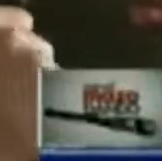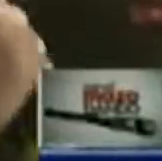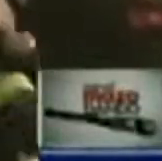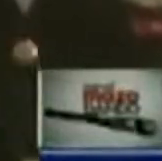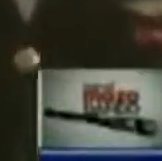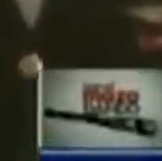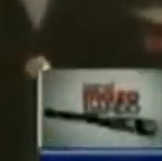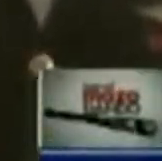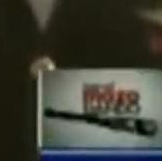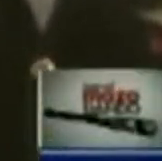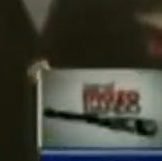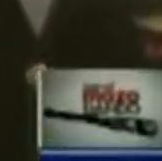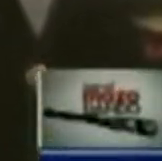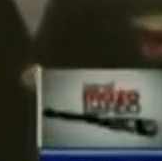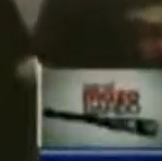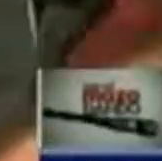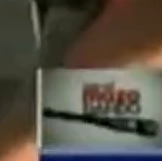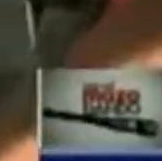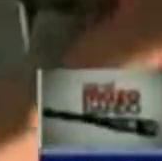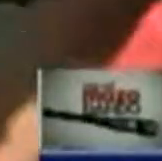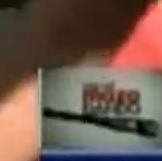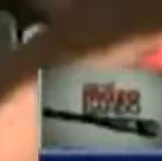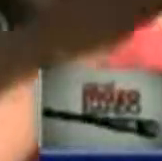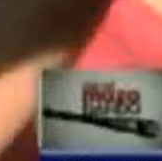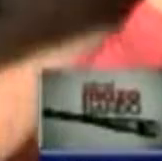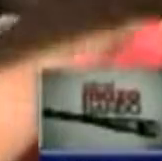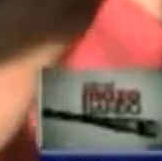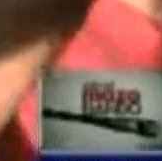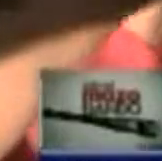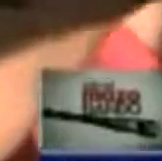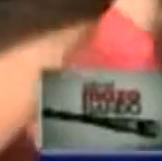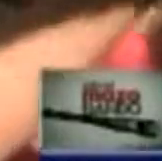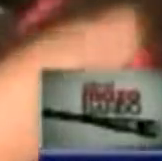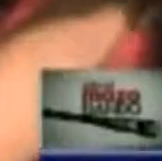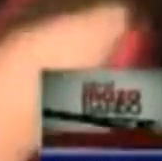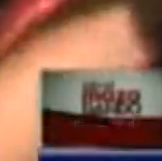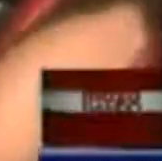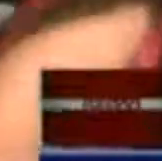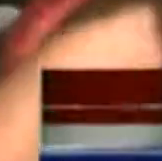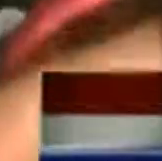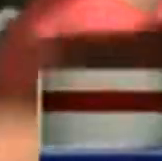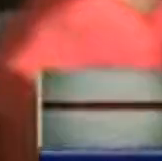amargado que vamos por vos corre amargado